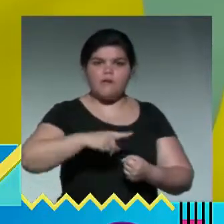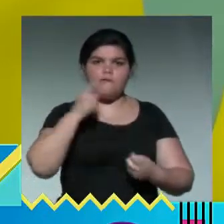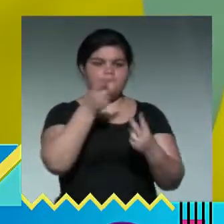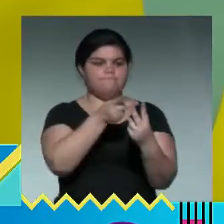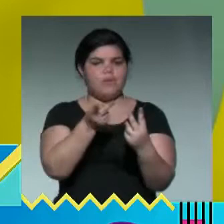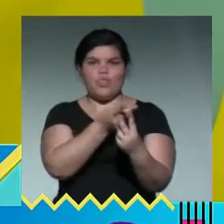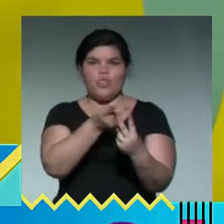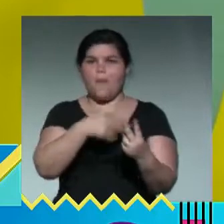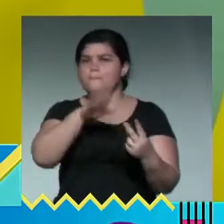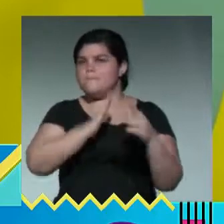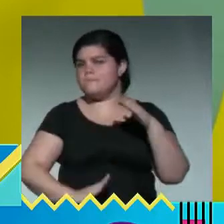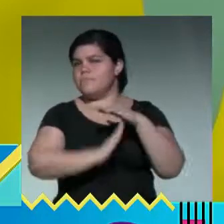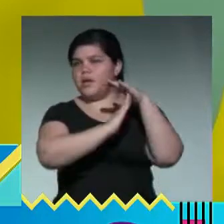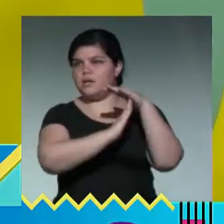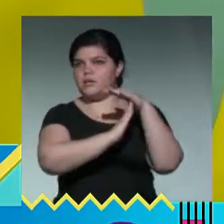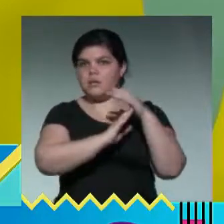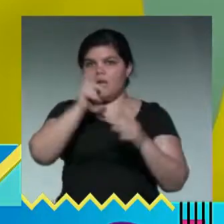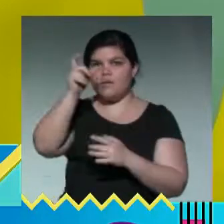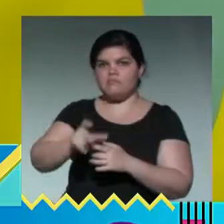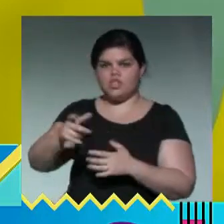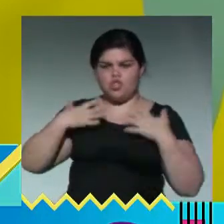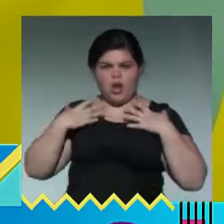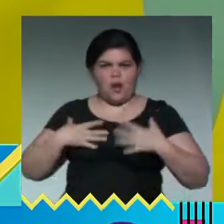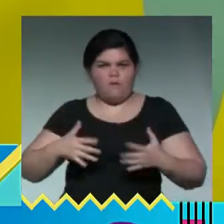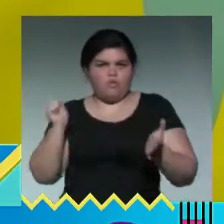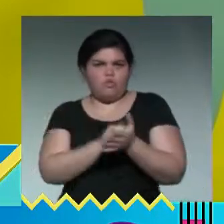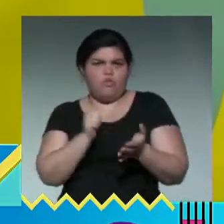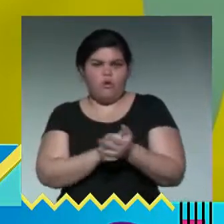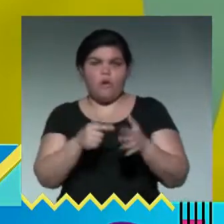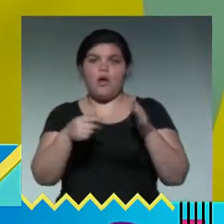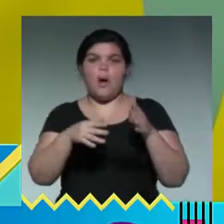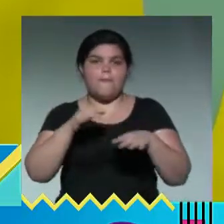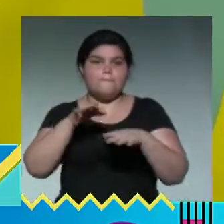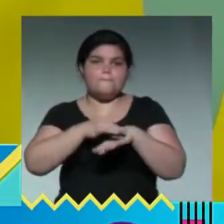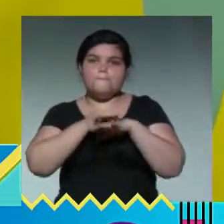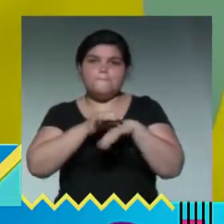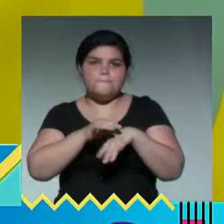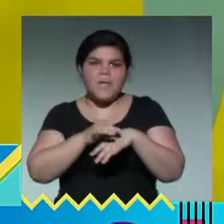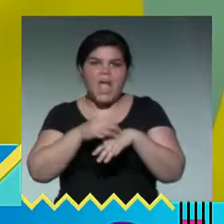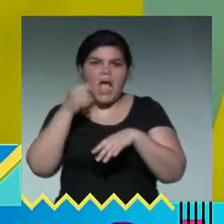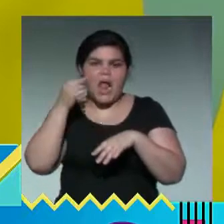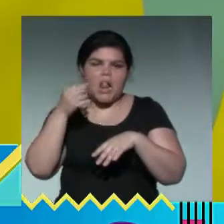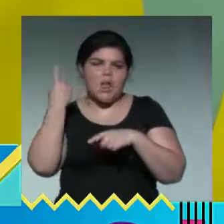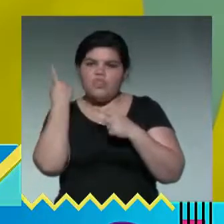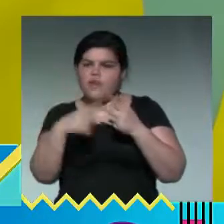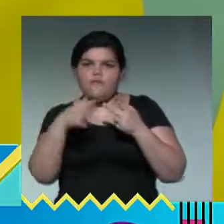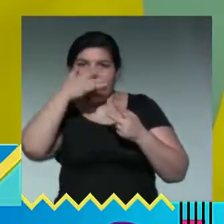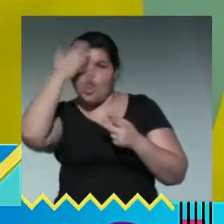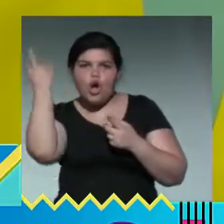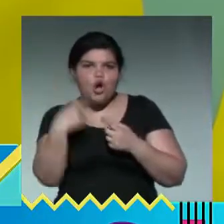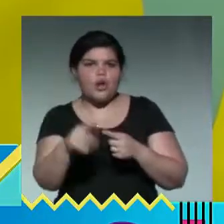conquistadores, con esas armaduras, con otro color de piel, con otro color de cabello,